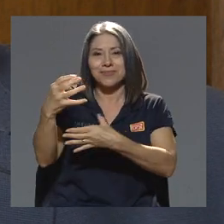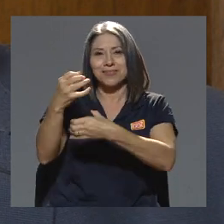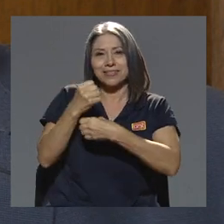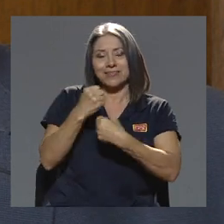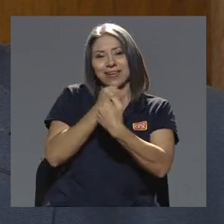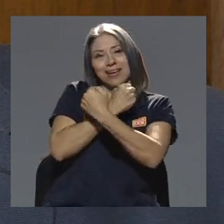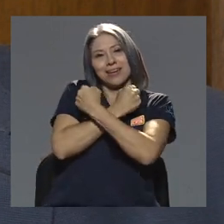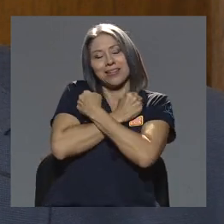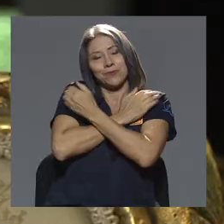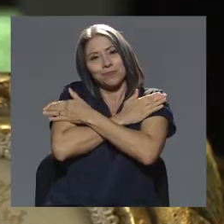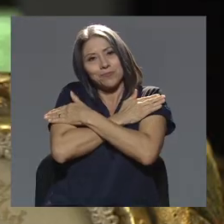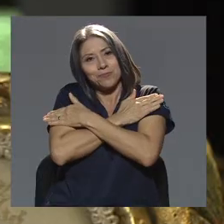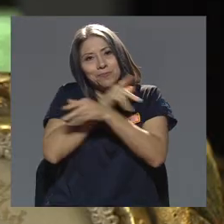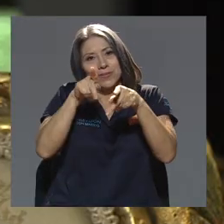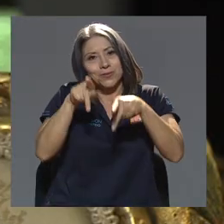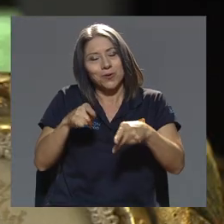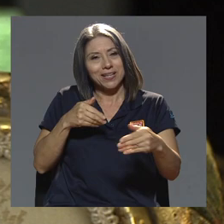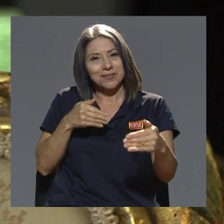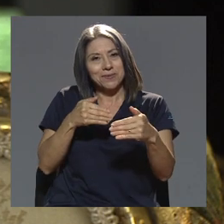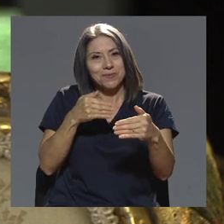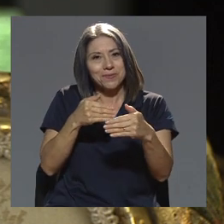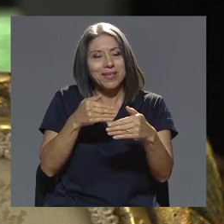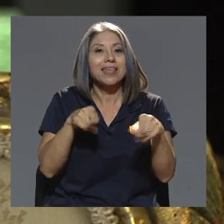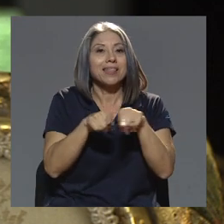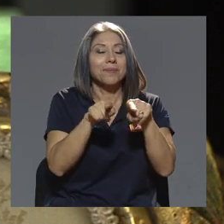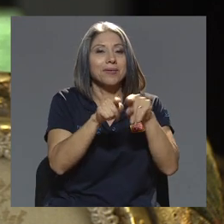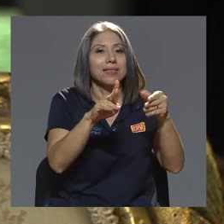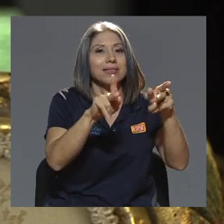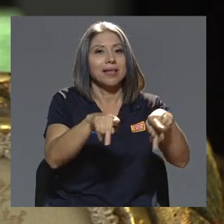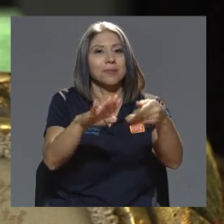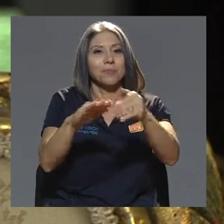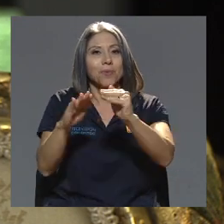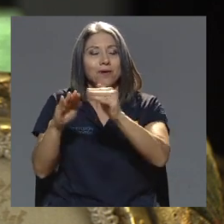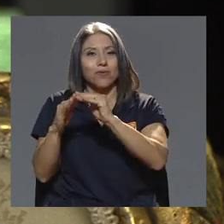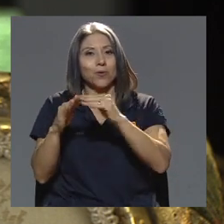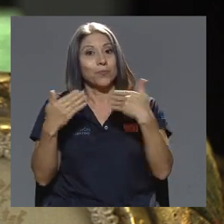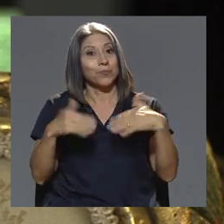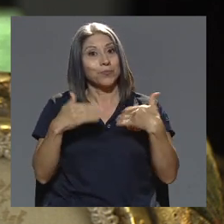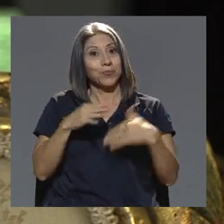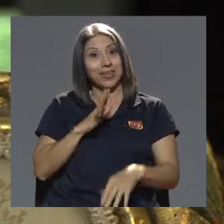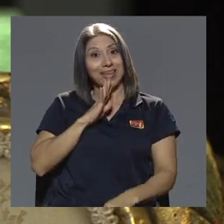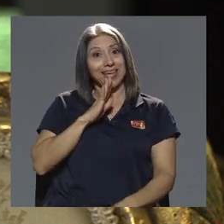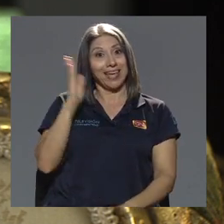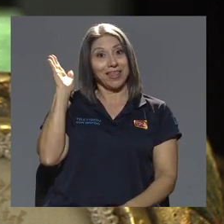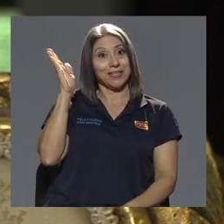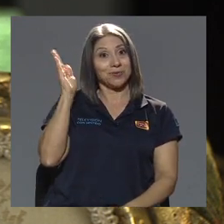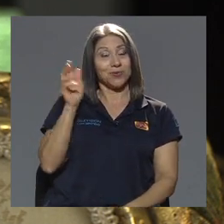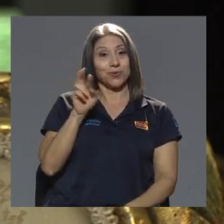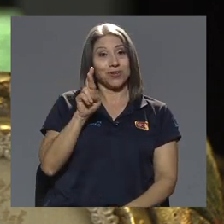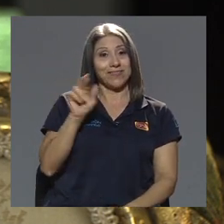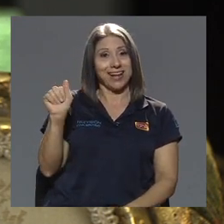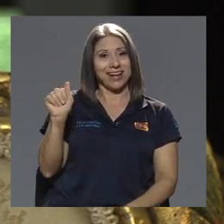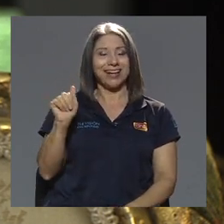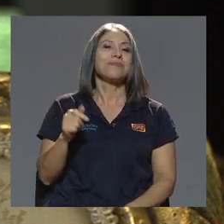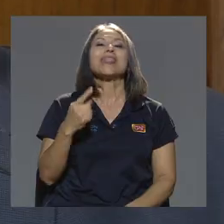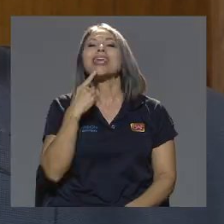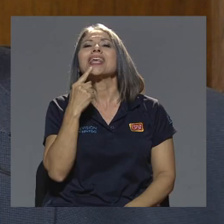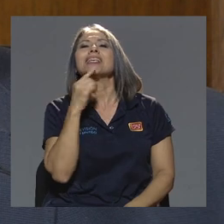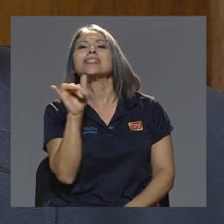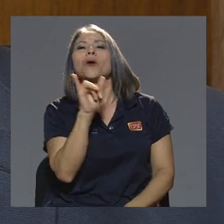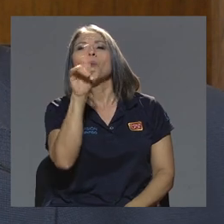el amor de sus allegados y del pueblo. ¡Qué discurso el de don Rafael! Sí, sí. Y dice a manera de